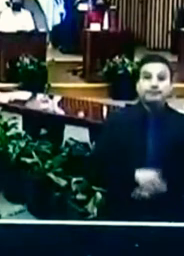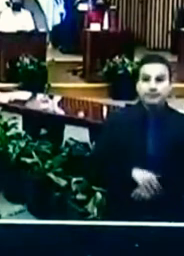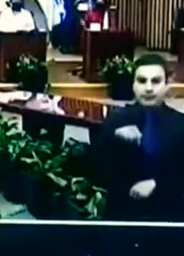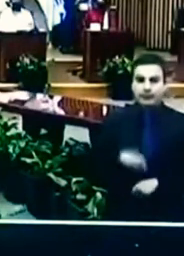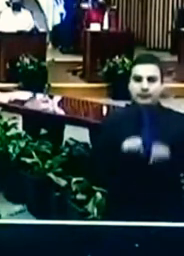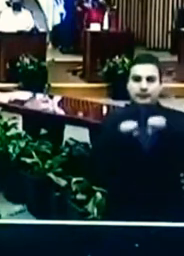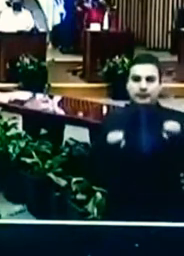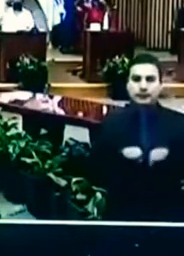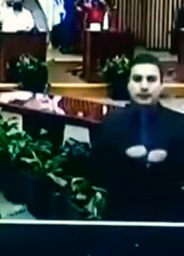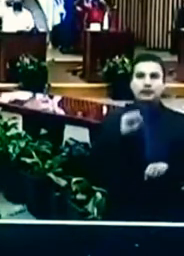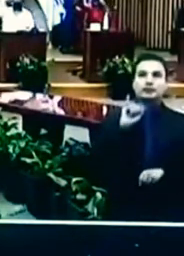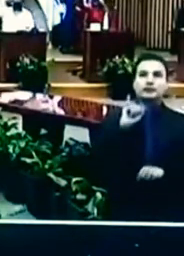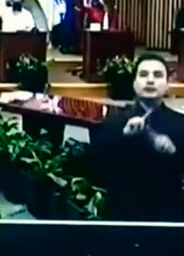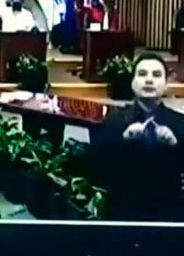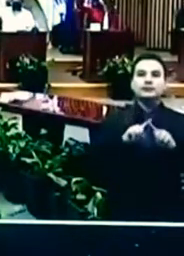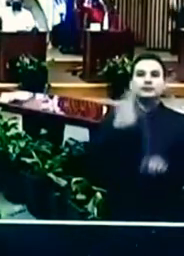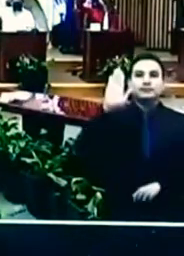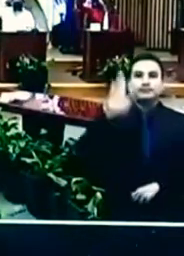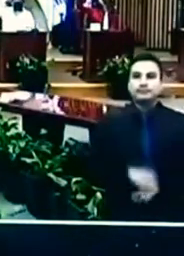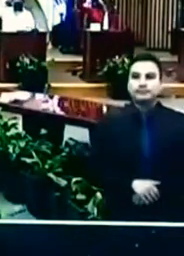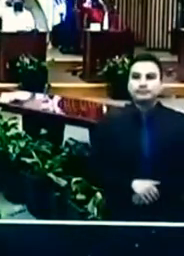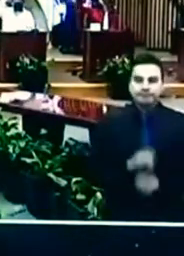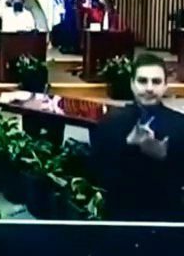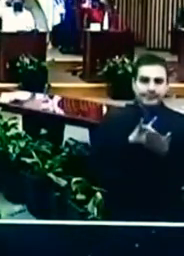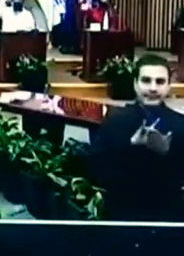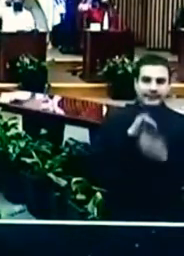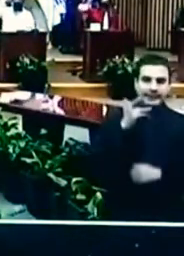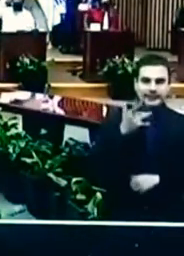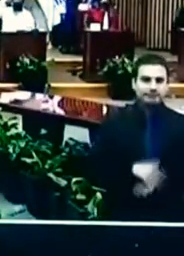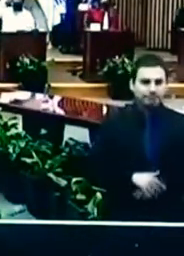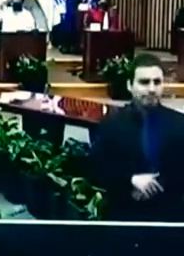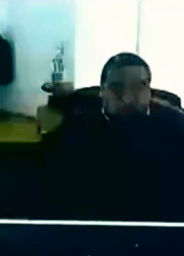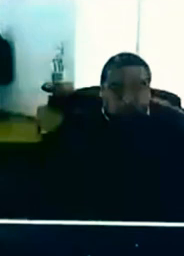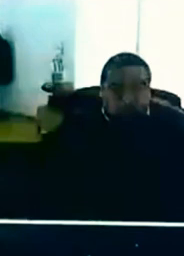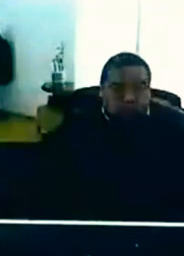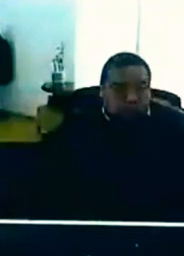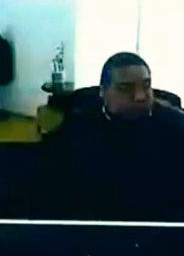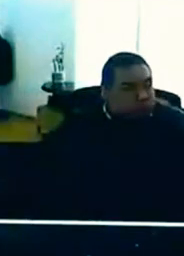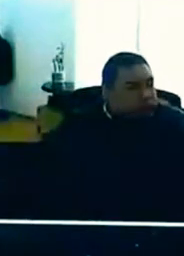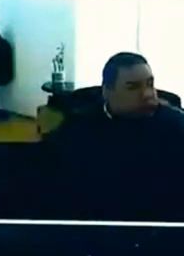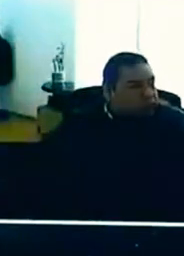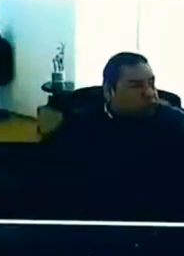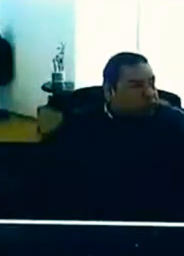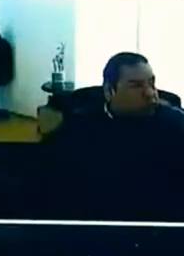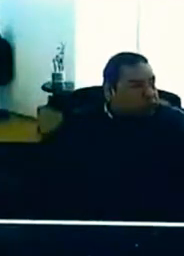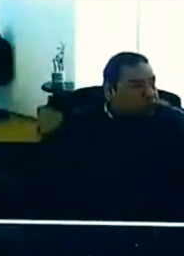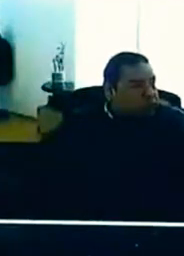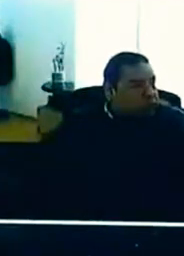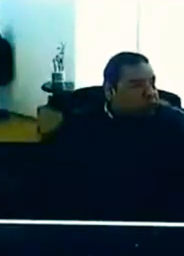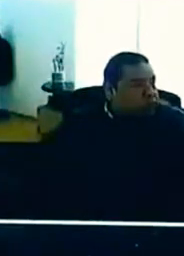logrando, estamos alcanzando cargos públicos que antes eran solamente para hombres. Y el INE merece consejeras y consejeros